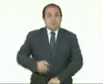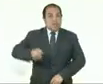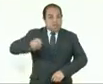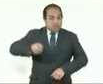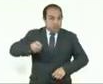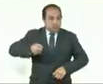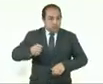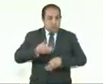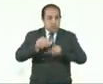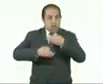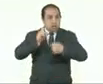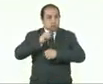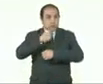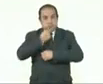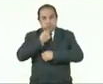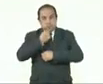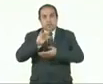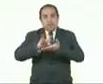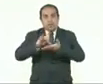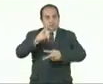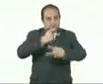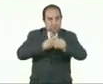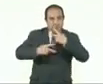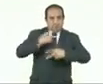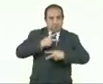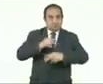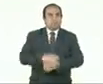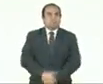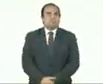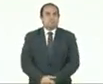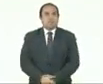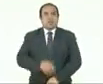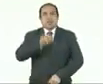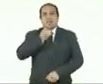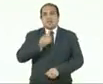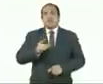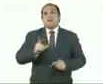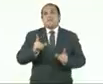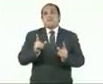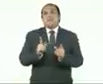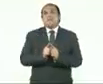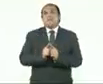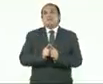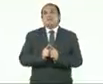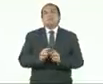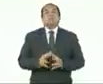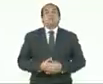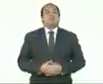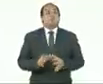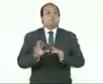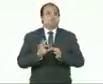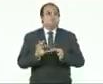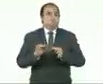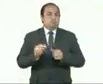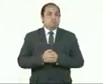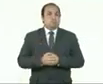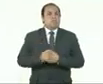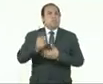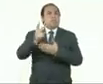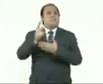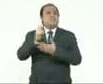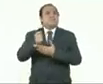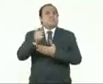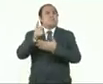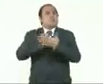Saludos a todas y todos, gracias por venir. Diré rápidamente lo siguiente. Este es un programa